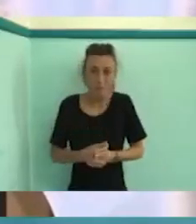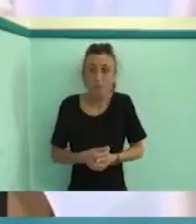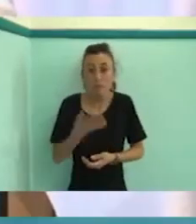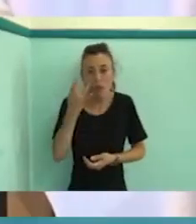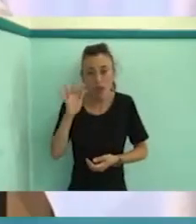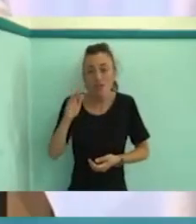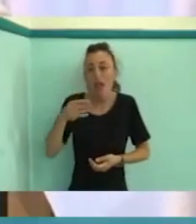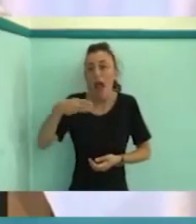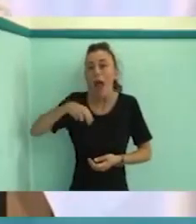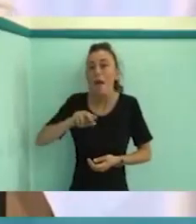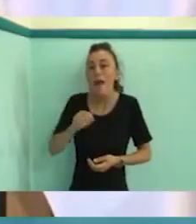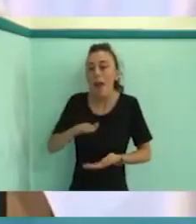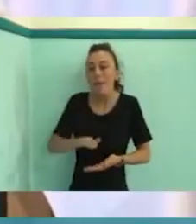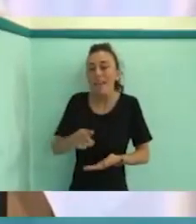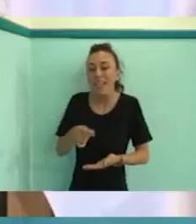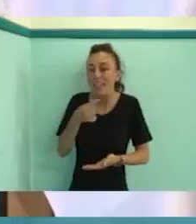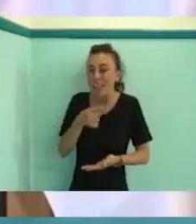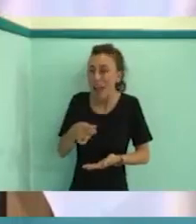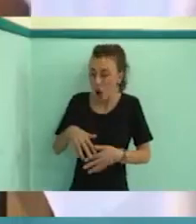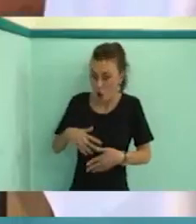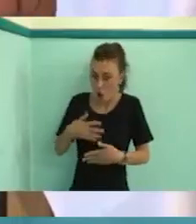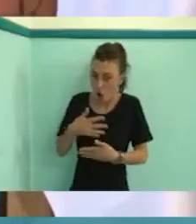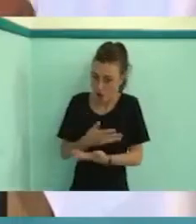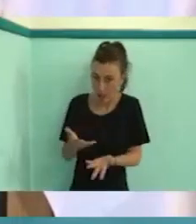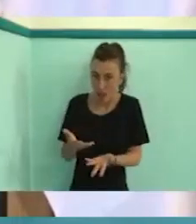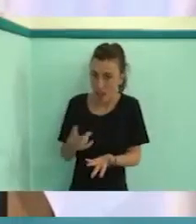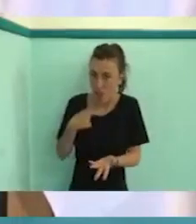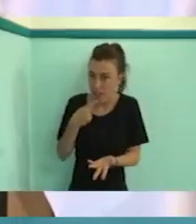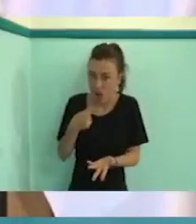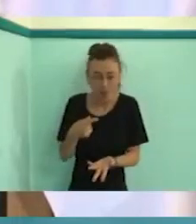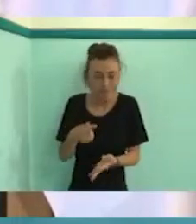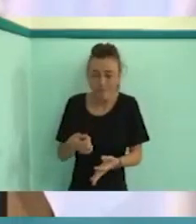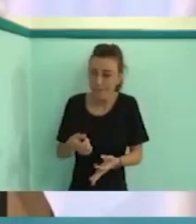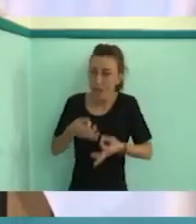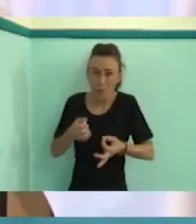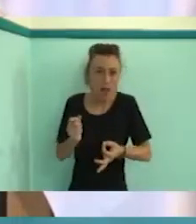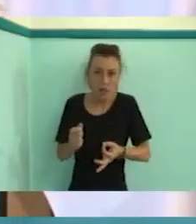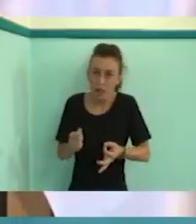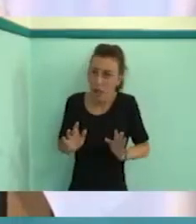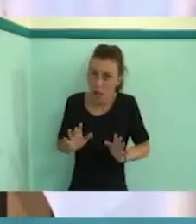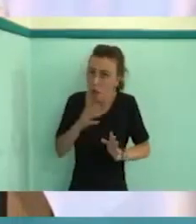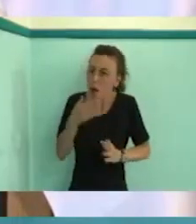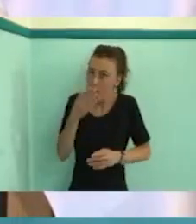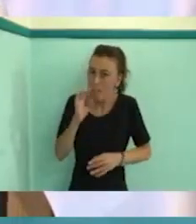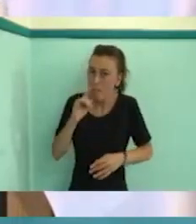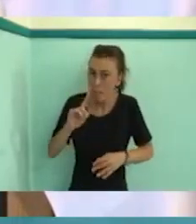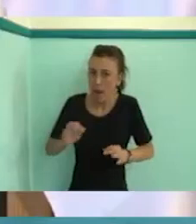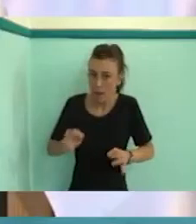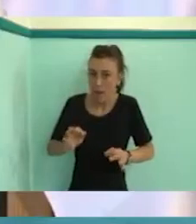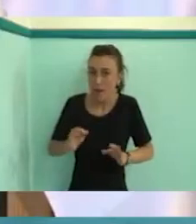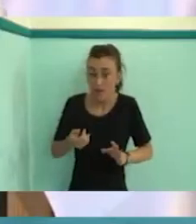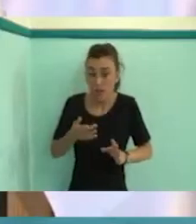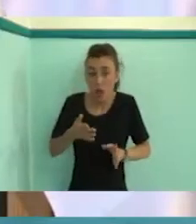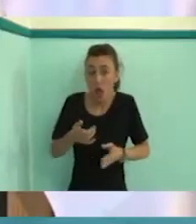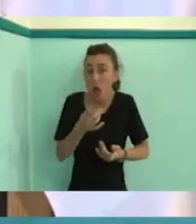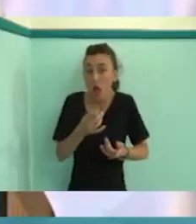la mara pequeña le diría confía es que siempre digo lo mismo porque es que es verdad o sea e sabes lo típico que la gente dice yo no cambiaré nada de mi historia hombre evidentemente